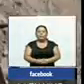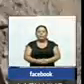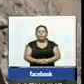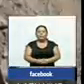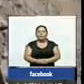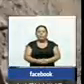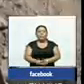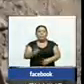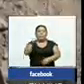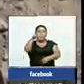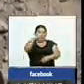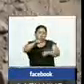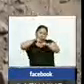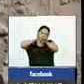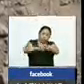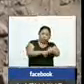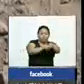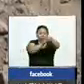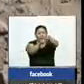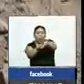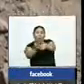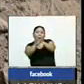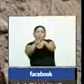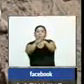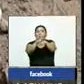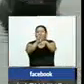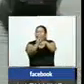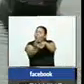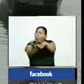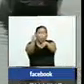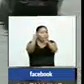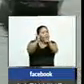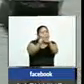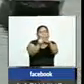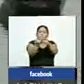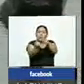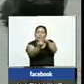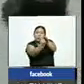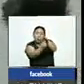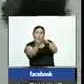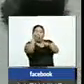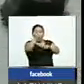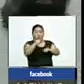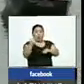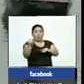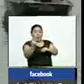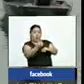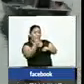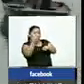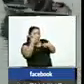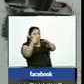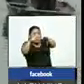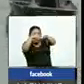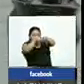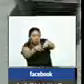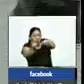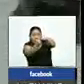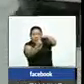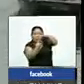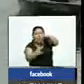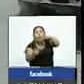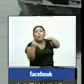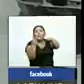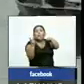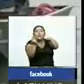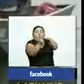El río Bravo continúa cobrando víctimas. Esta vez autoridades buscan el cuerpo de una niña inmigrante de